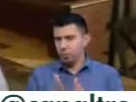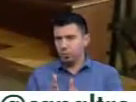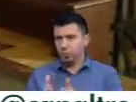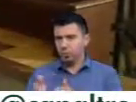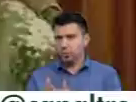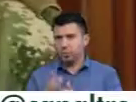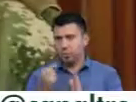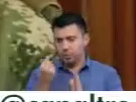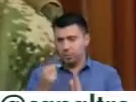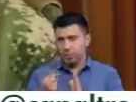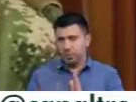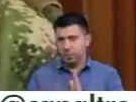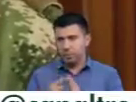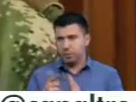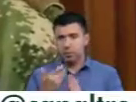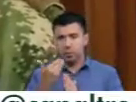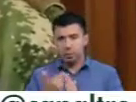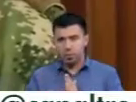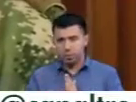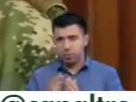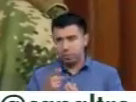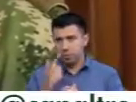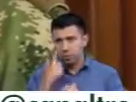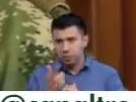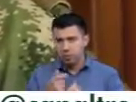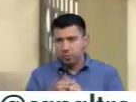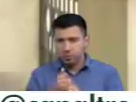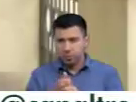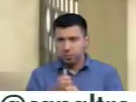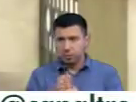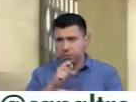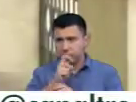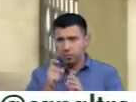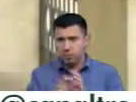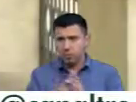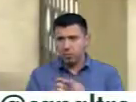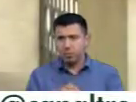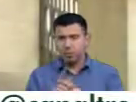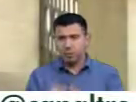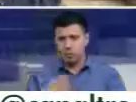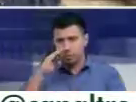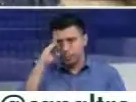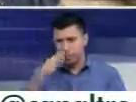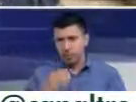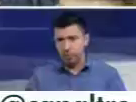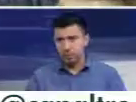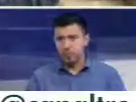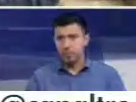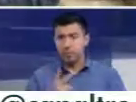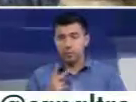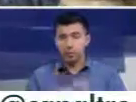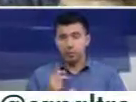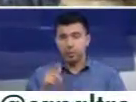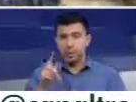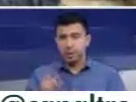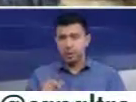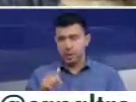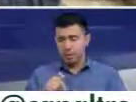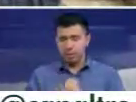la verificación de la documentación e inclusive obviamente la misma impresión de la libreta. Se espera que al finalizar 2016 se hayan